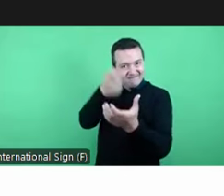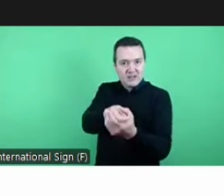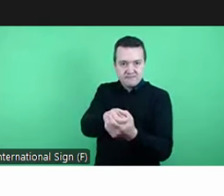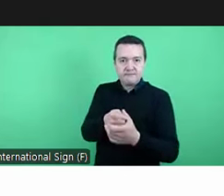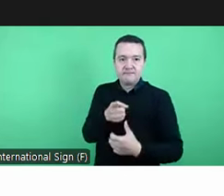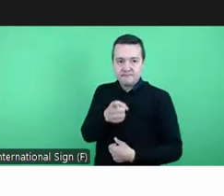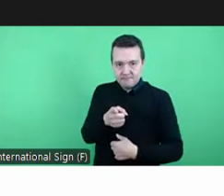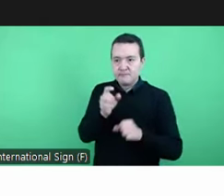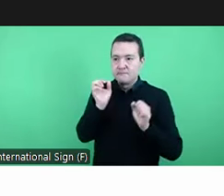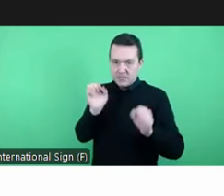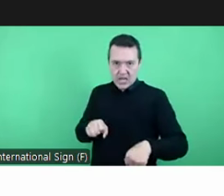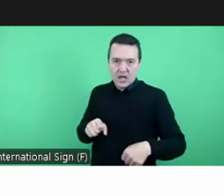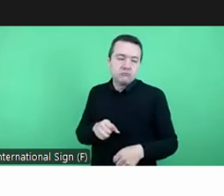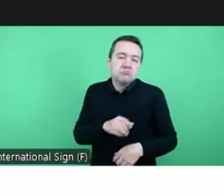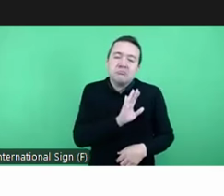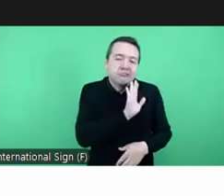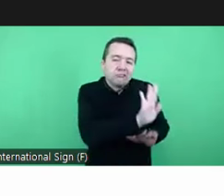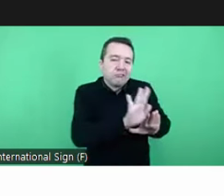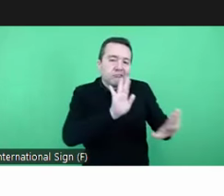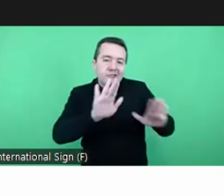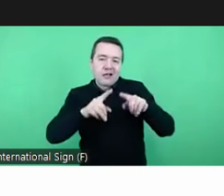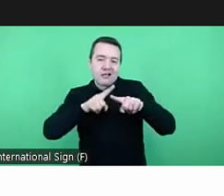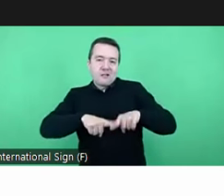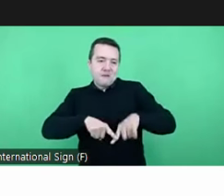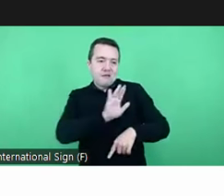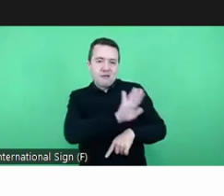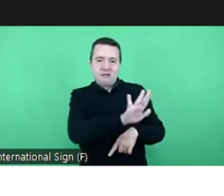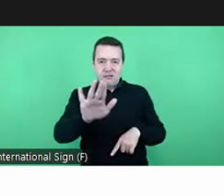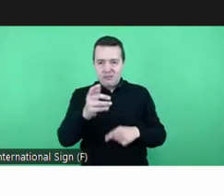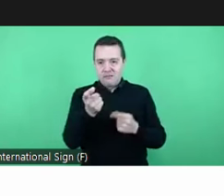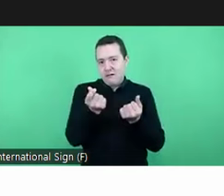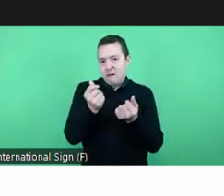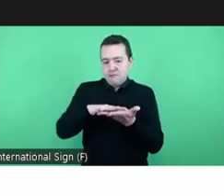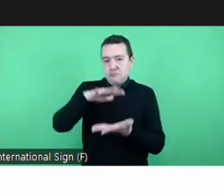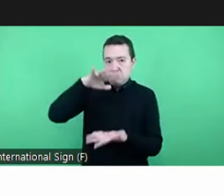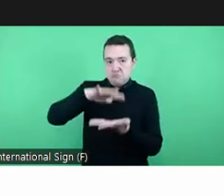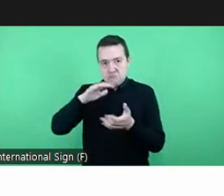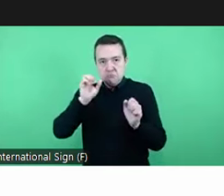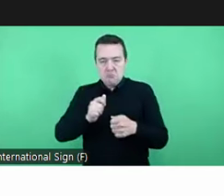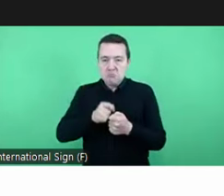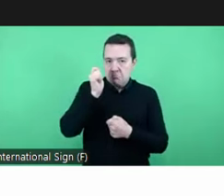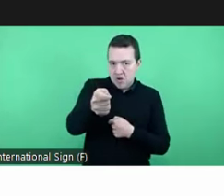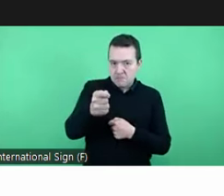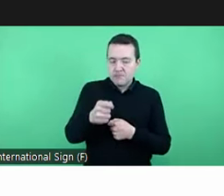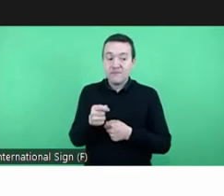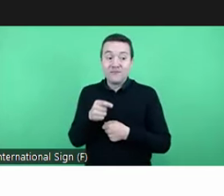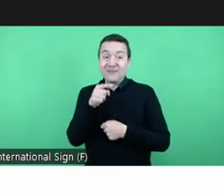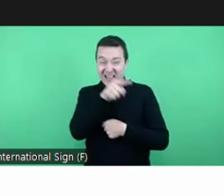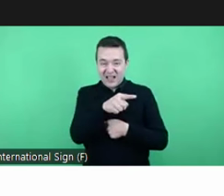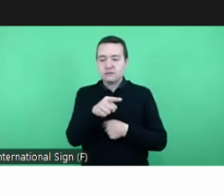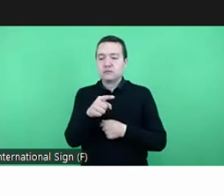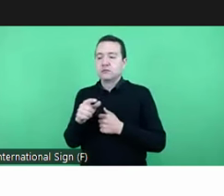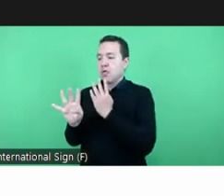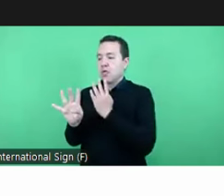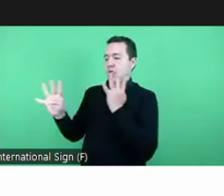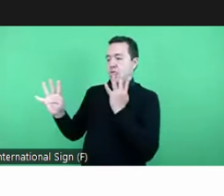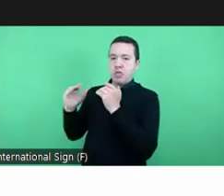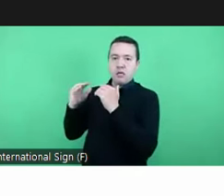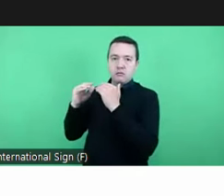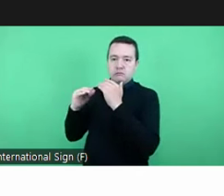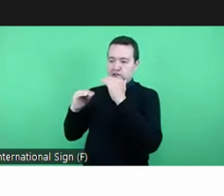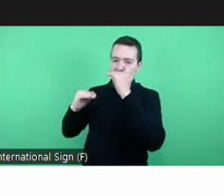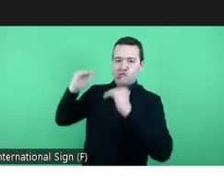introducing capacidad de access pago de las differences personas, in payment capacity generando for individuals, sus consecuentes leading inequidades, to afectando los tiempos de inequalities, espera